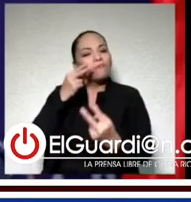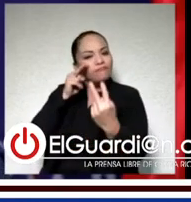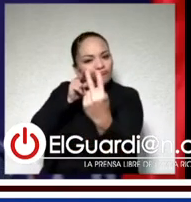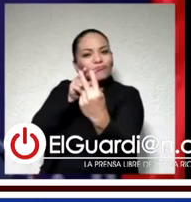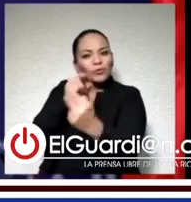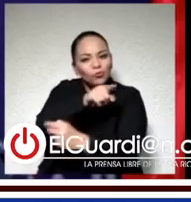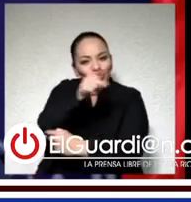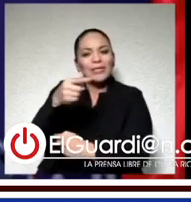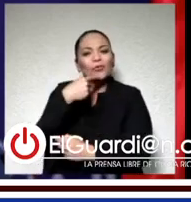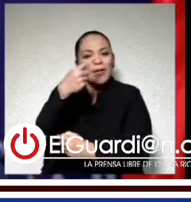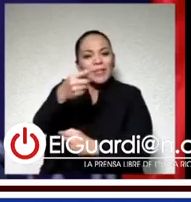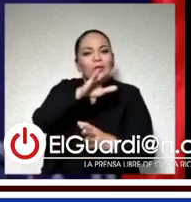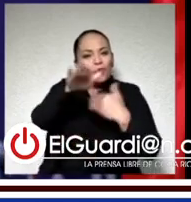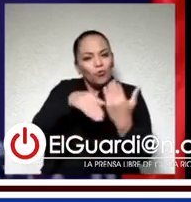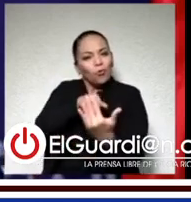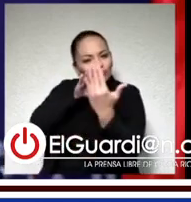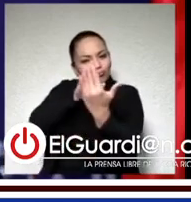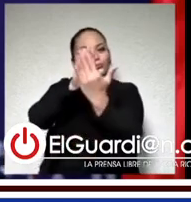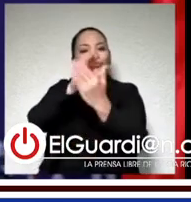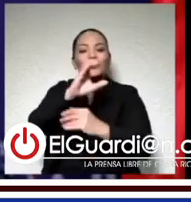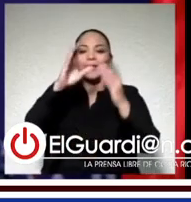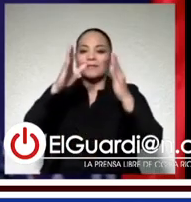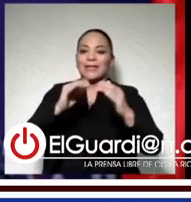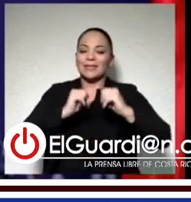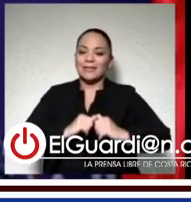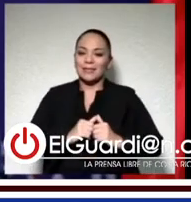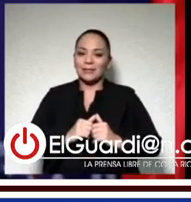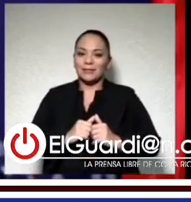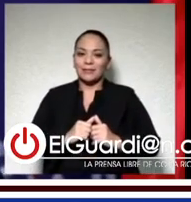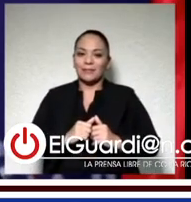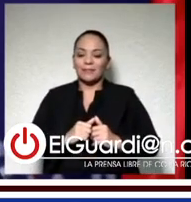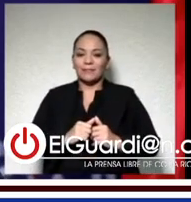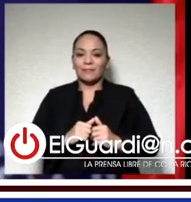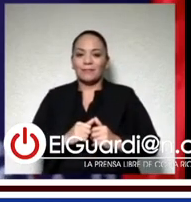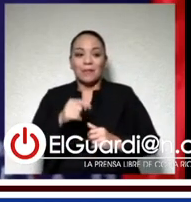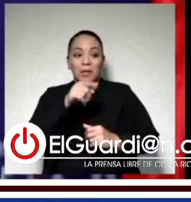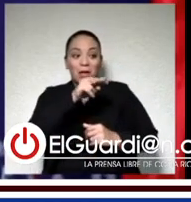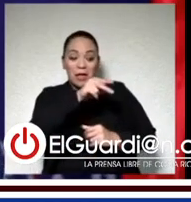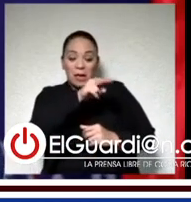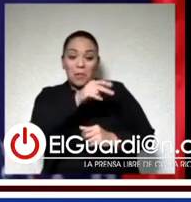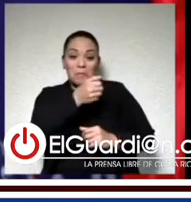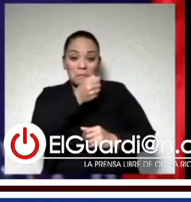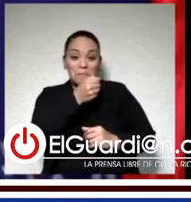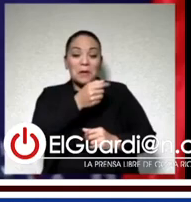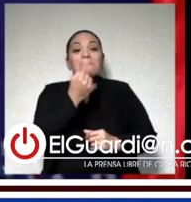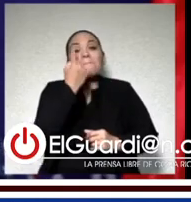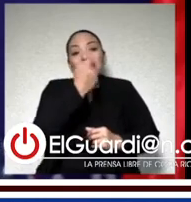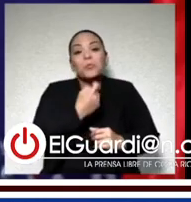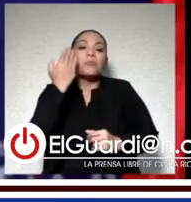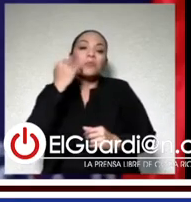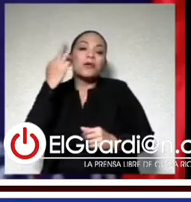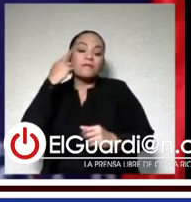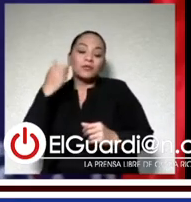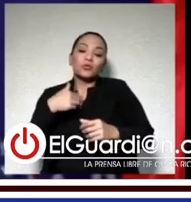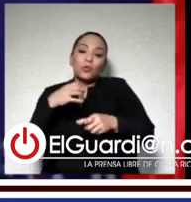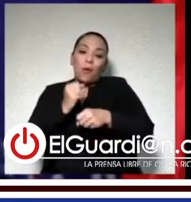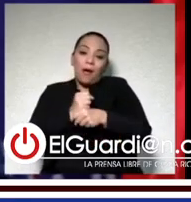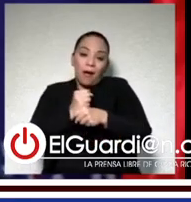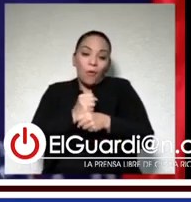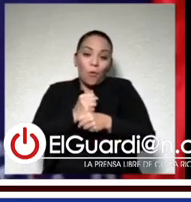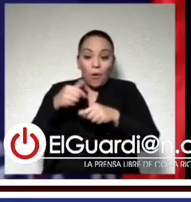ojos y les digo las cosas como son. Y el colega de la prensa se pregunta que por qué lo hago. Una pregunta respetable a la que